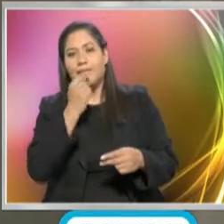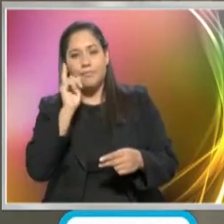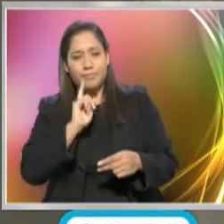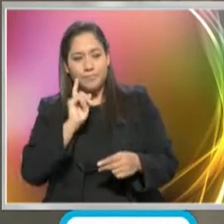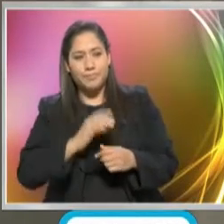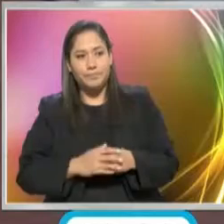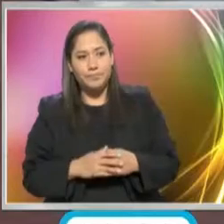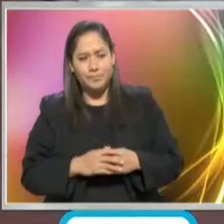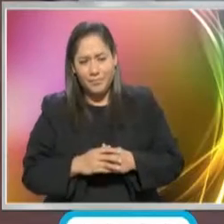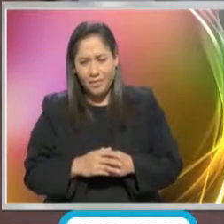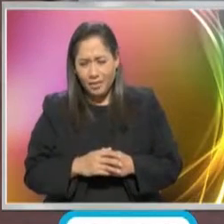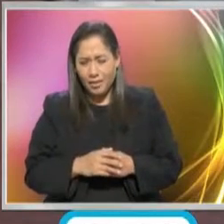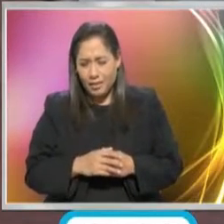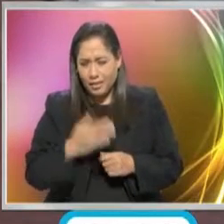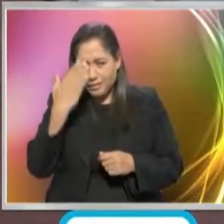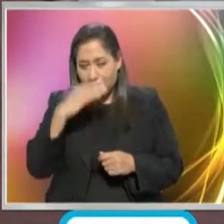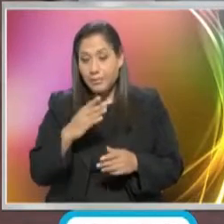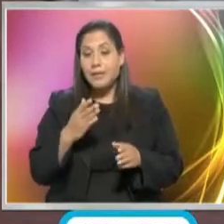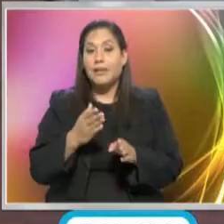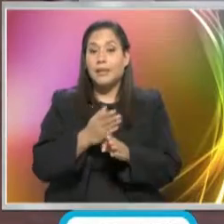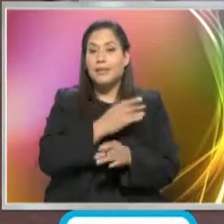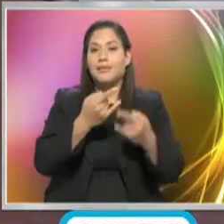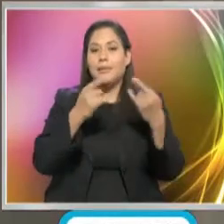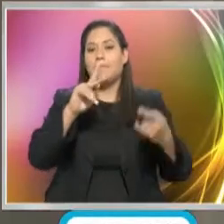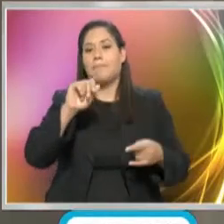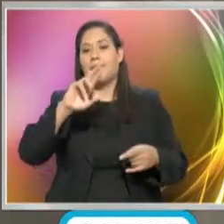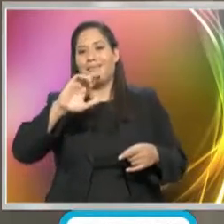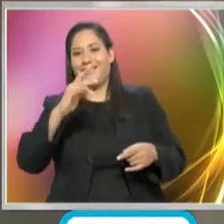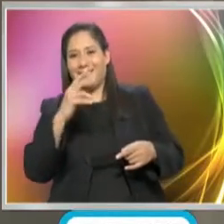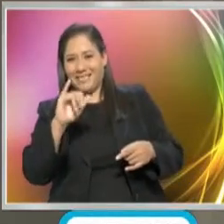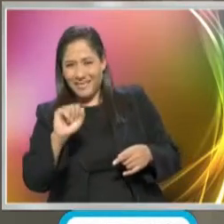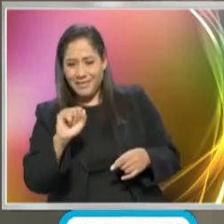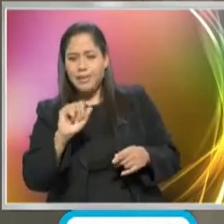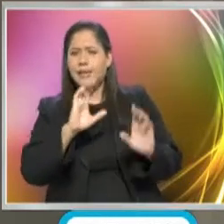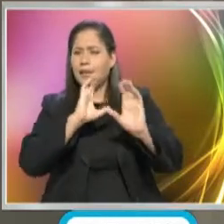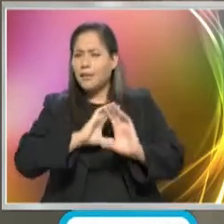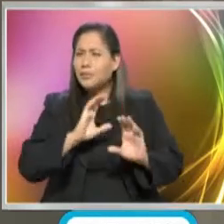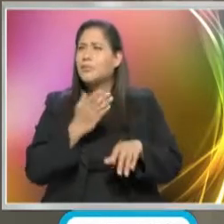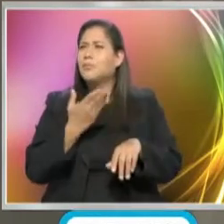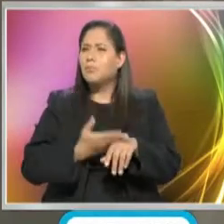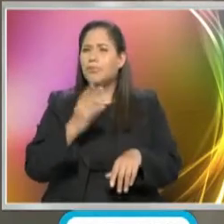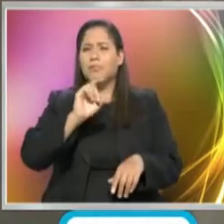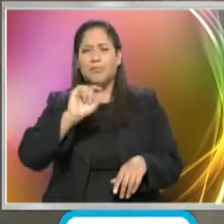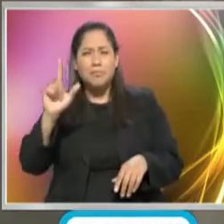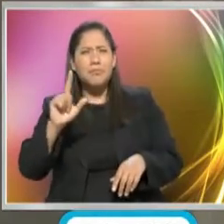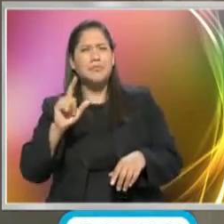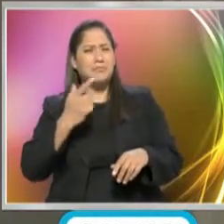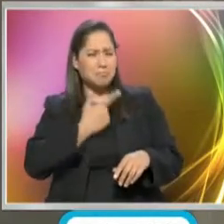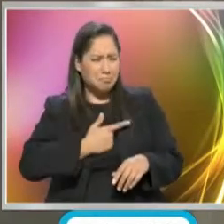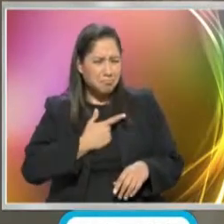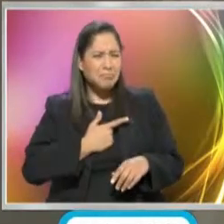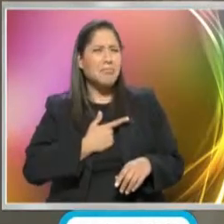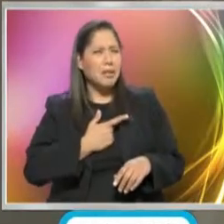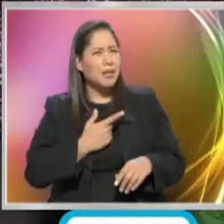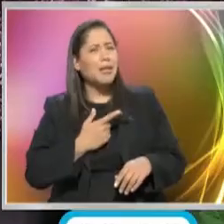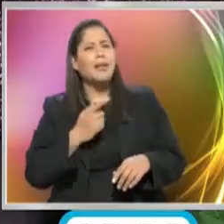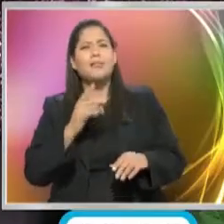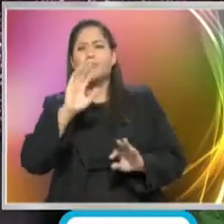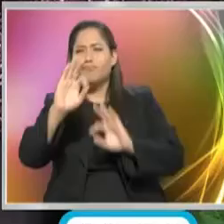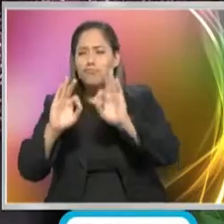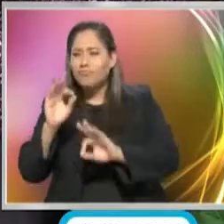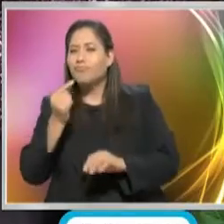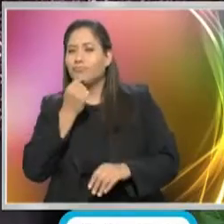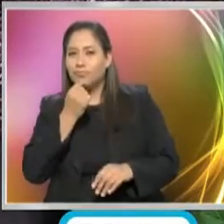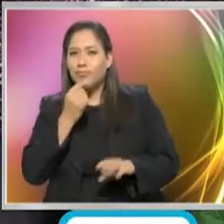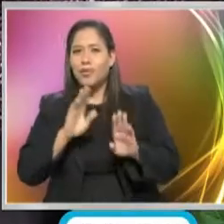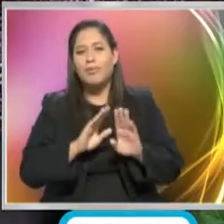antecedente de Parchís. Hicieron este especial, empezaron a hacer las canciones muy populares, muy amables con los niños, ¿no? Ya Sí.